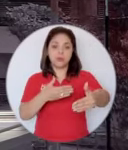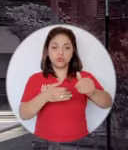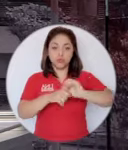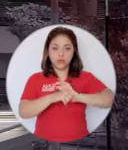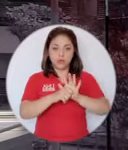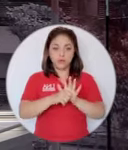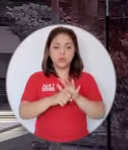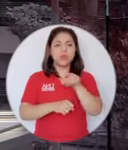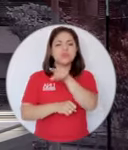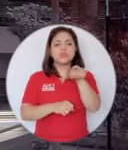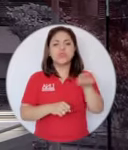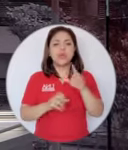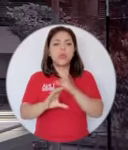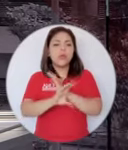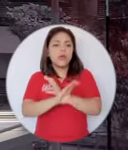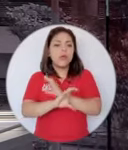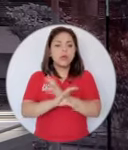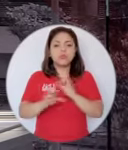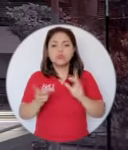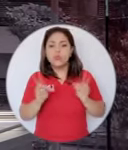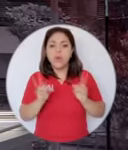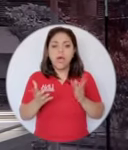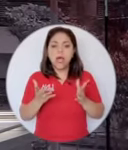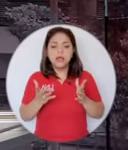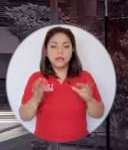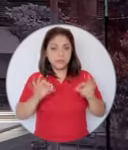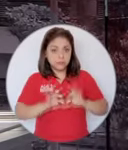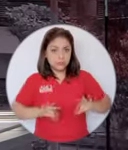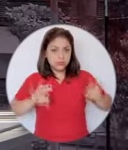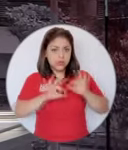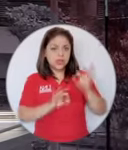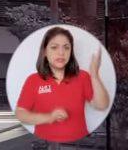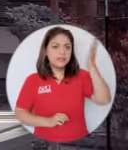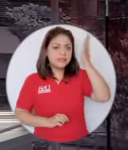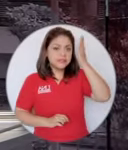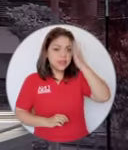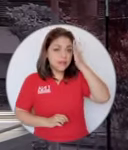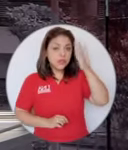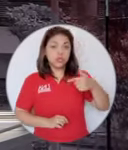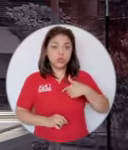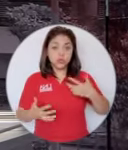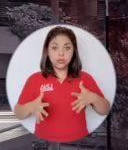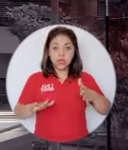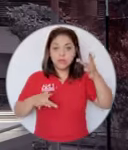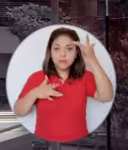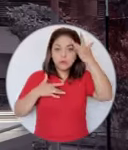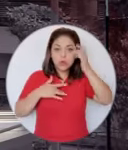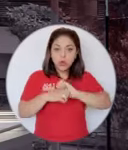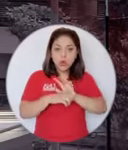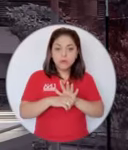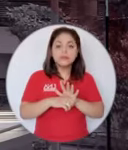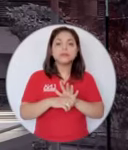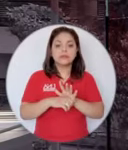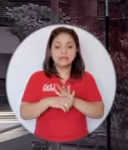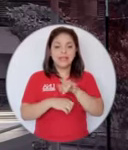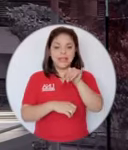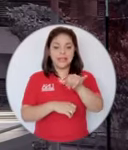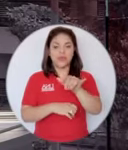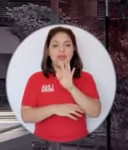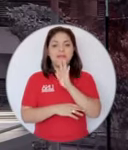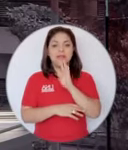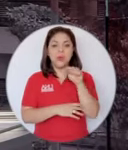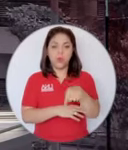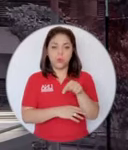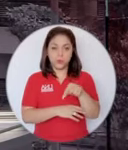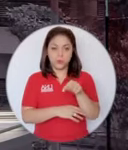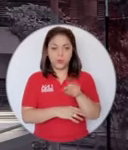usted en el post-COVID? Es importante saber que uno tuvo esta enfermedad generada por el virus del SARS-CoV-2. De eso vamos a hablar hoy en Una